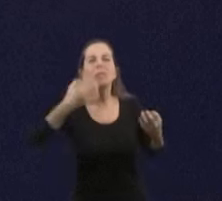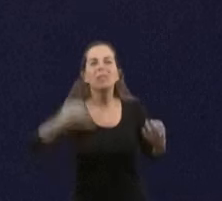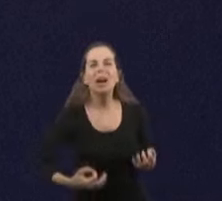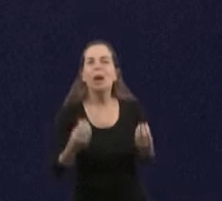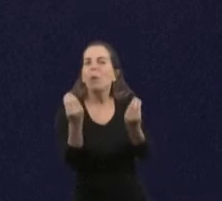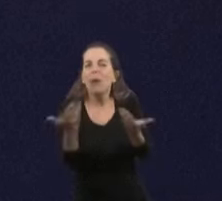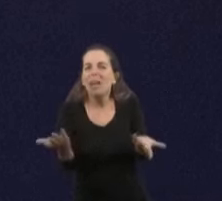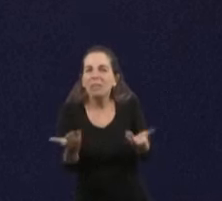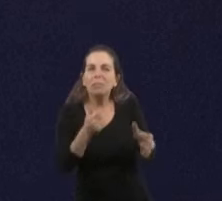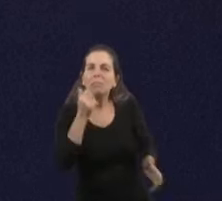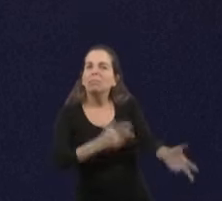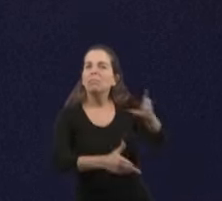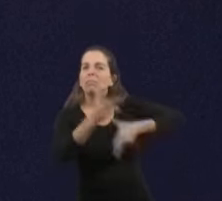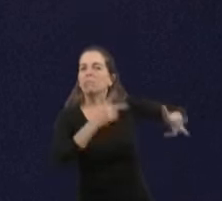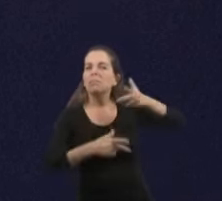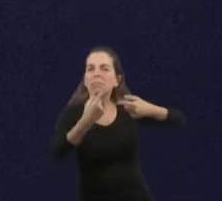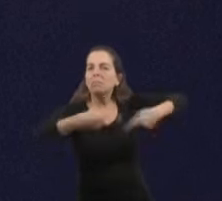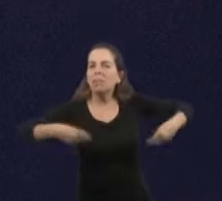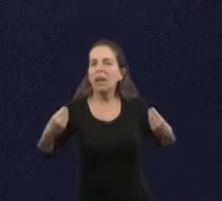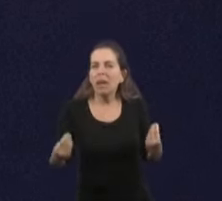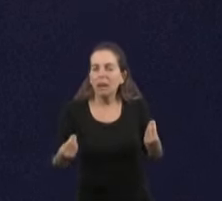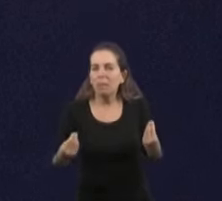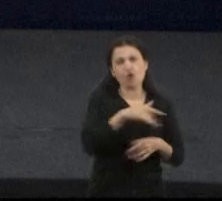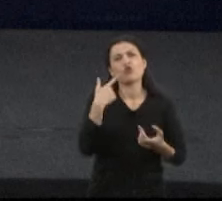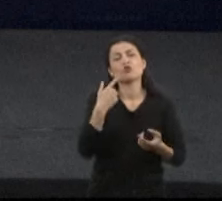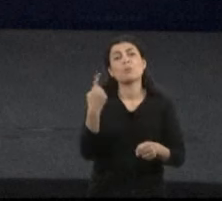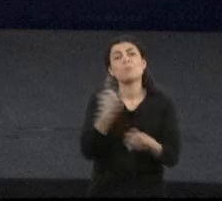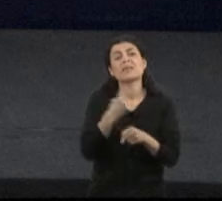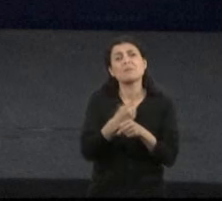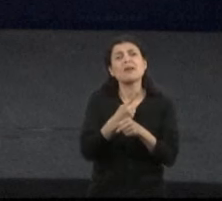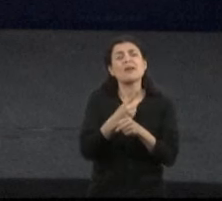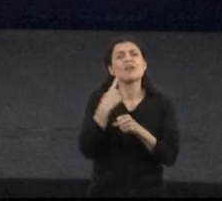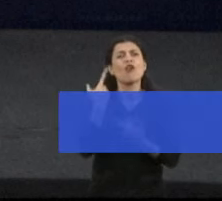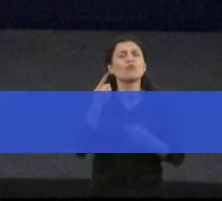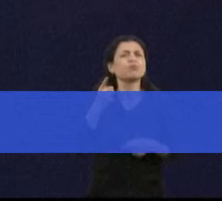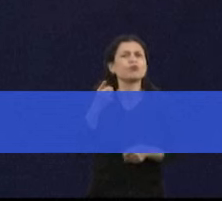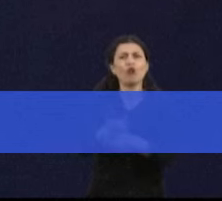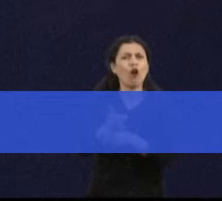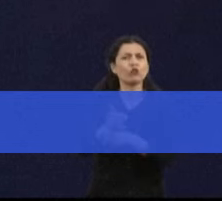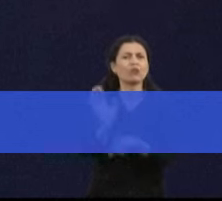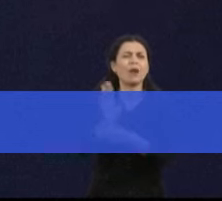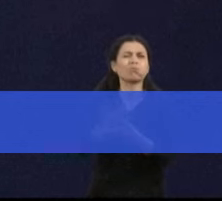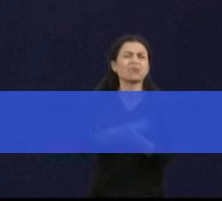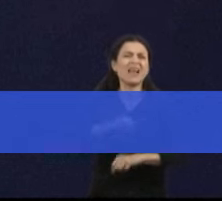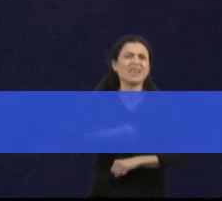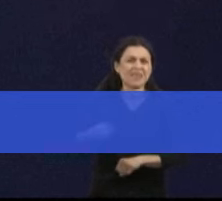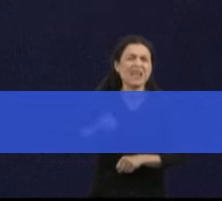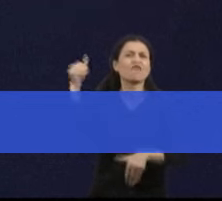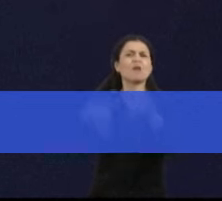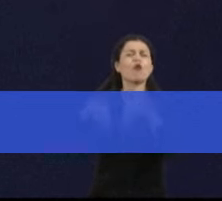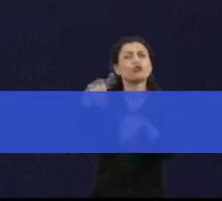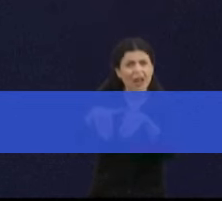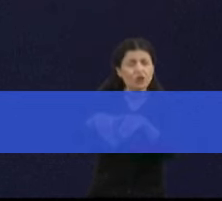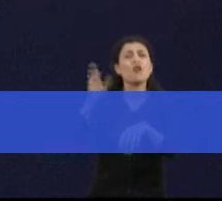Uruguay exigieron la revisión completa de los resultados condenar el fraude electoral perpetrado por el régimen del